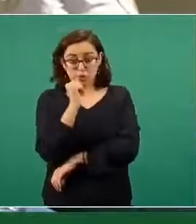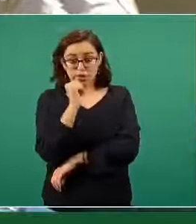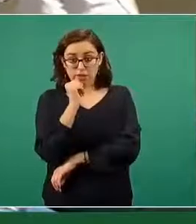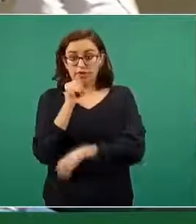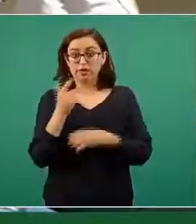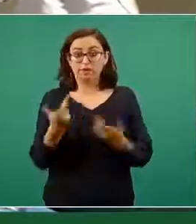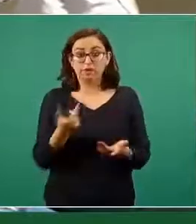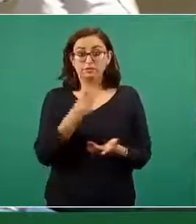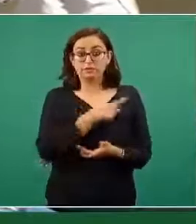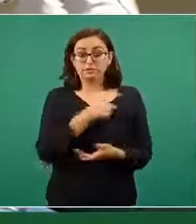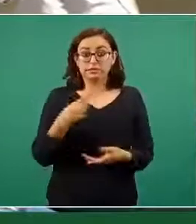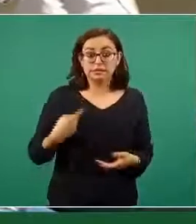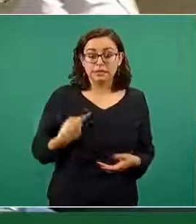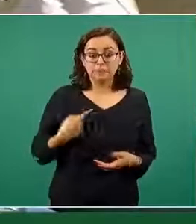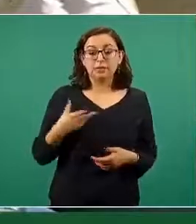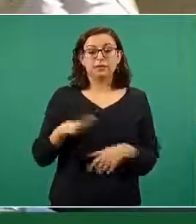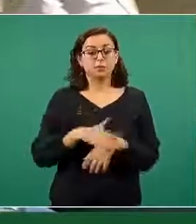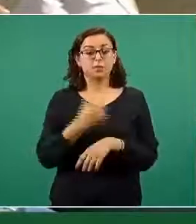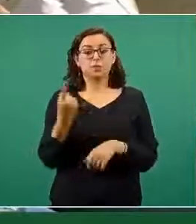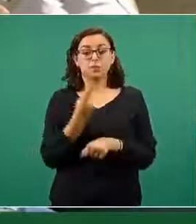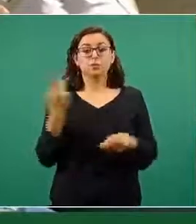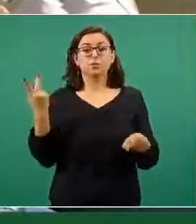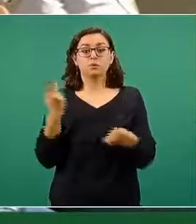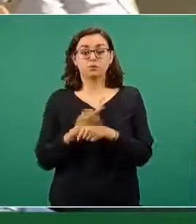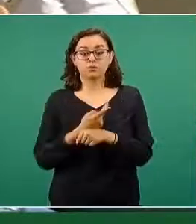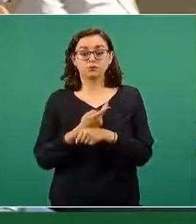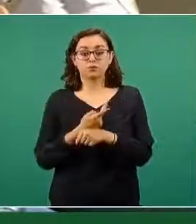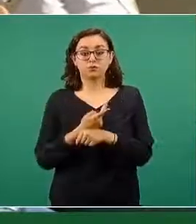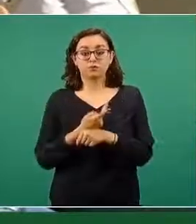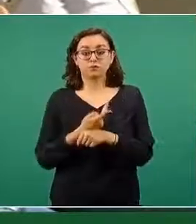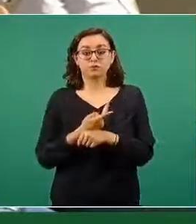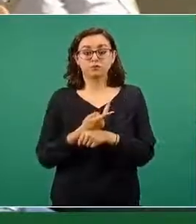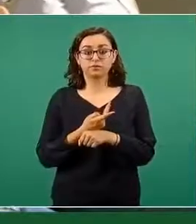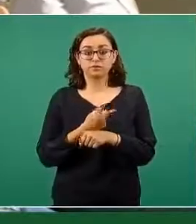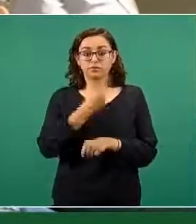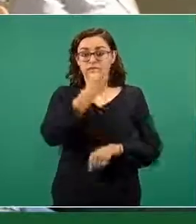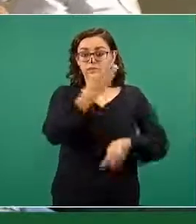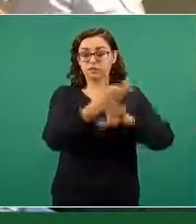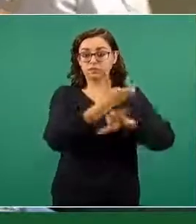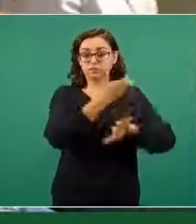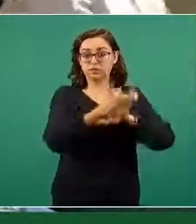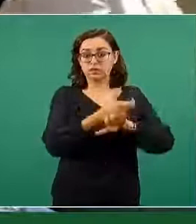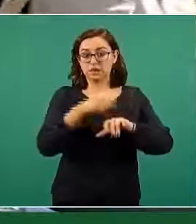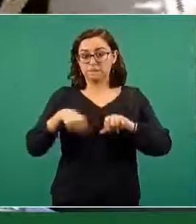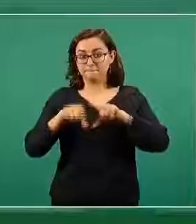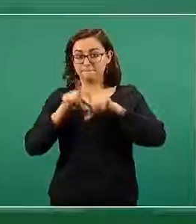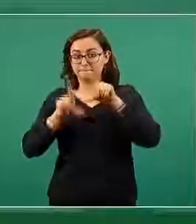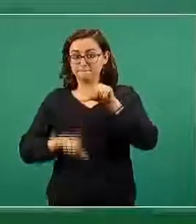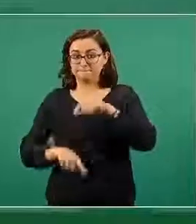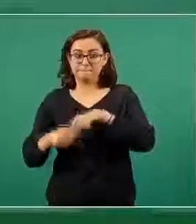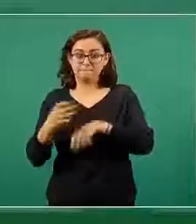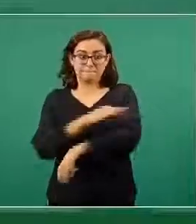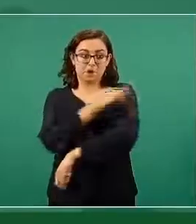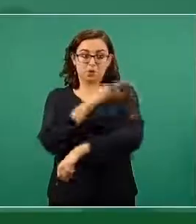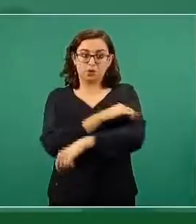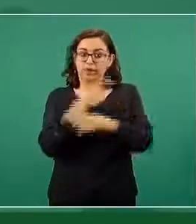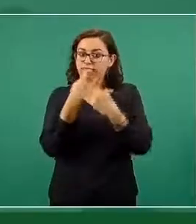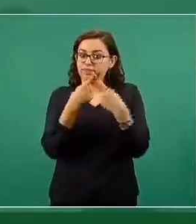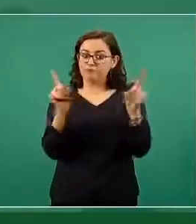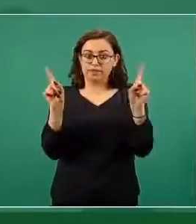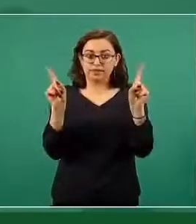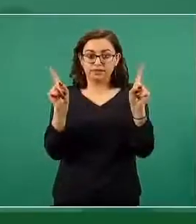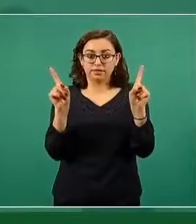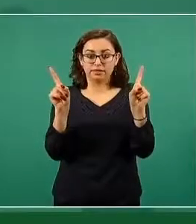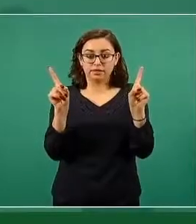abstenerse? Sobre todo porque las dosis que se están aplicando tanto en Estados Unidos como en México son diferentes.